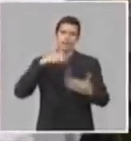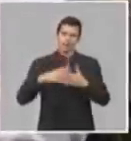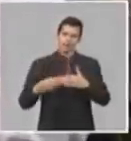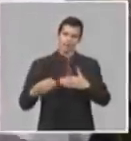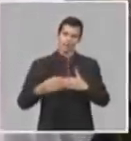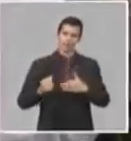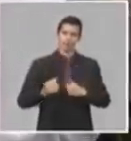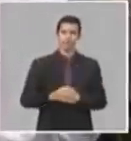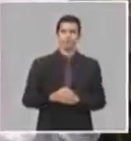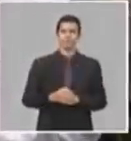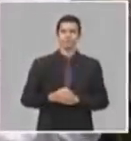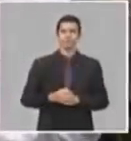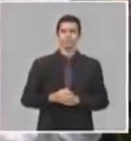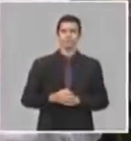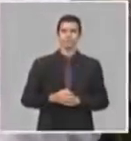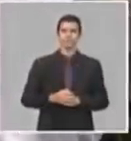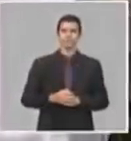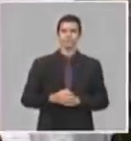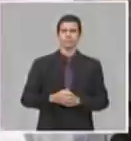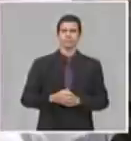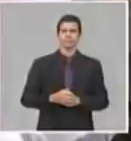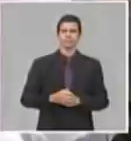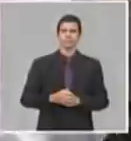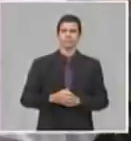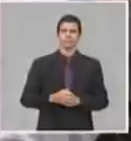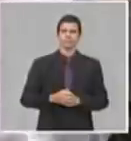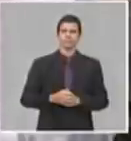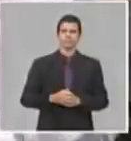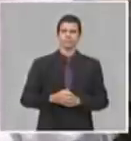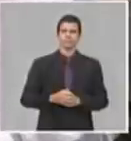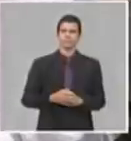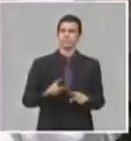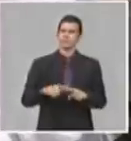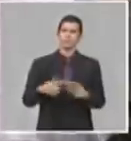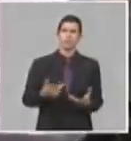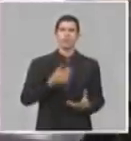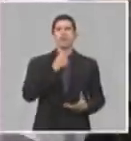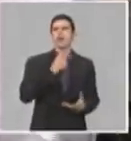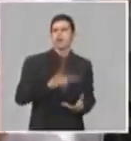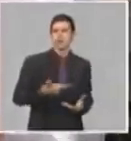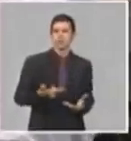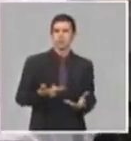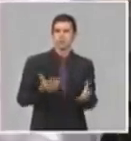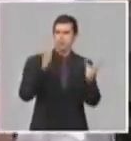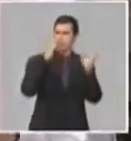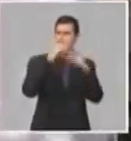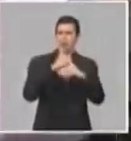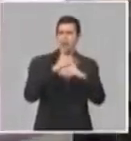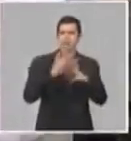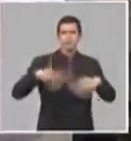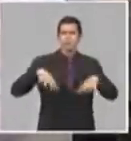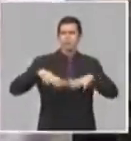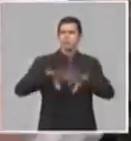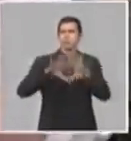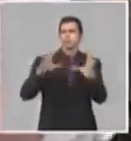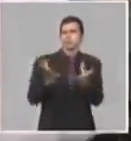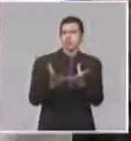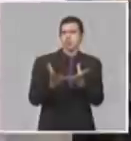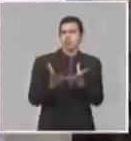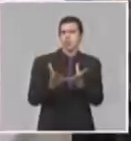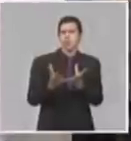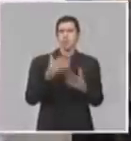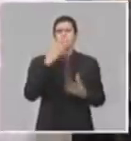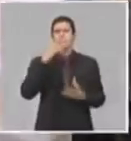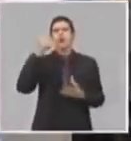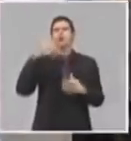nosotros decimos lo siguiente, Randy: si no se dispone de todos los recursos Porque lo ideal, queda claro, que es vender todo en tu moneda, y cobrar